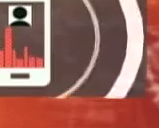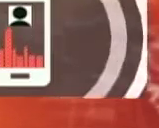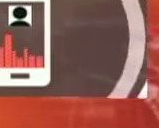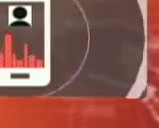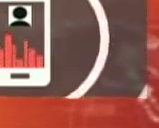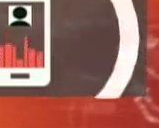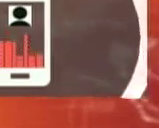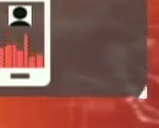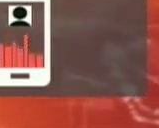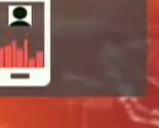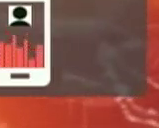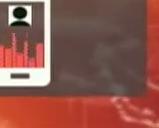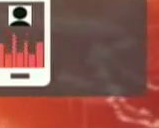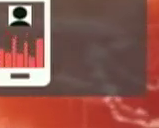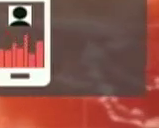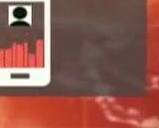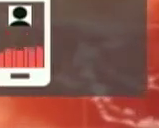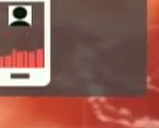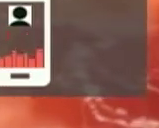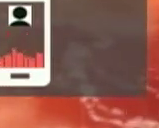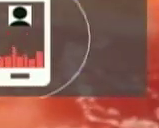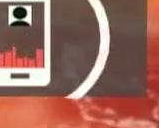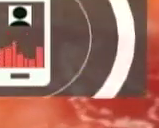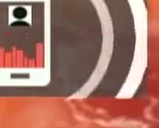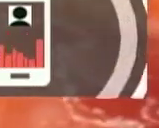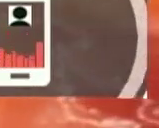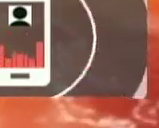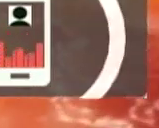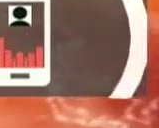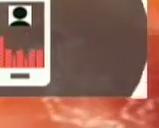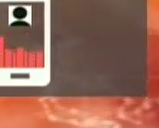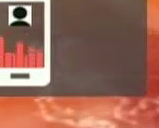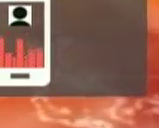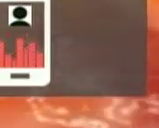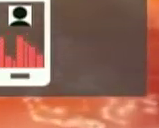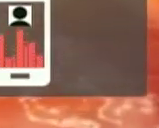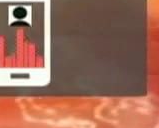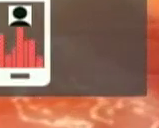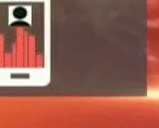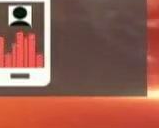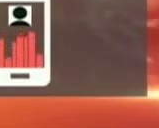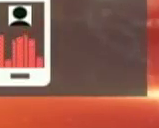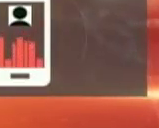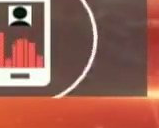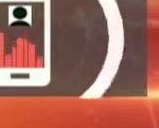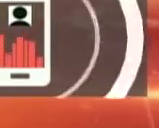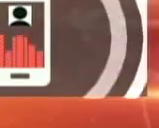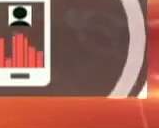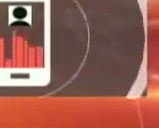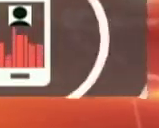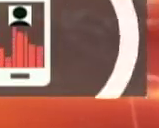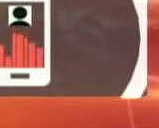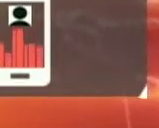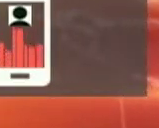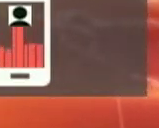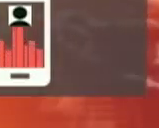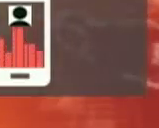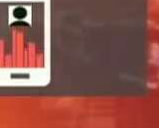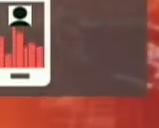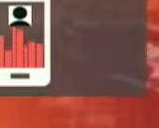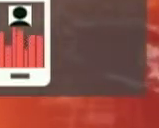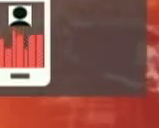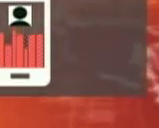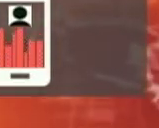del Partido Socialista Unido de Venezuela. A través de la RAS se realizó la agenda concreta de